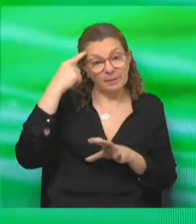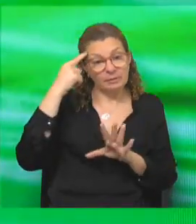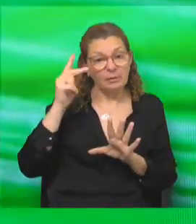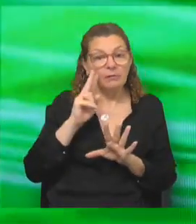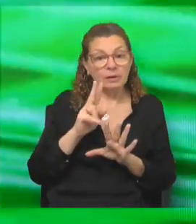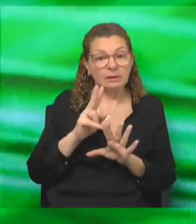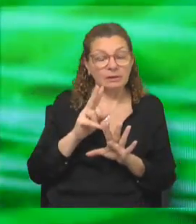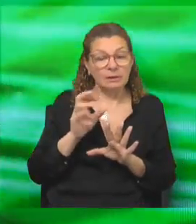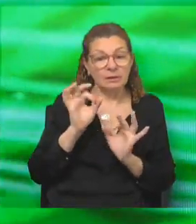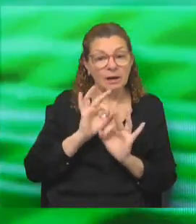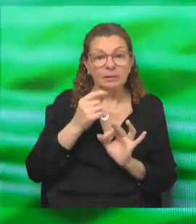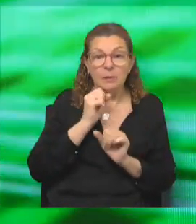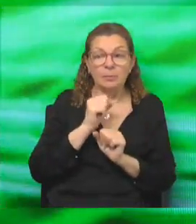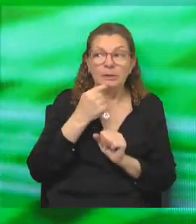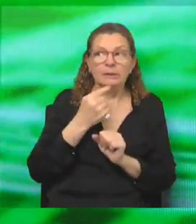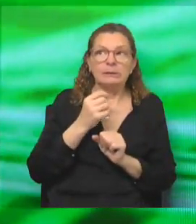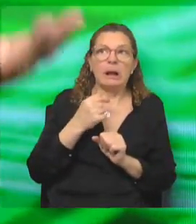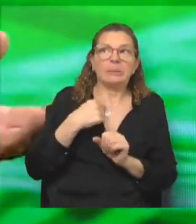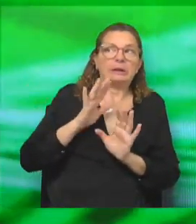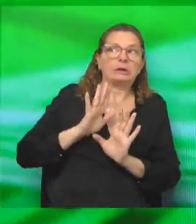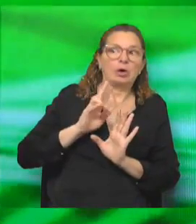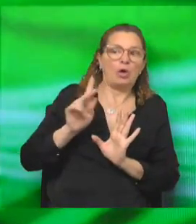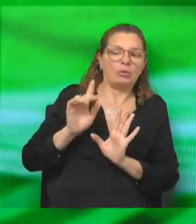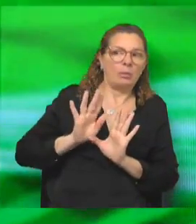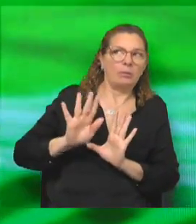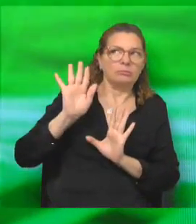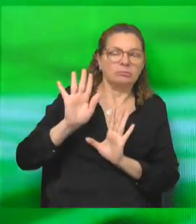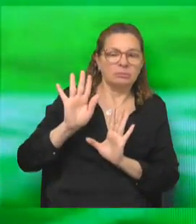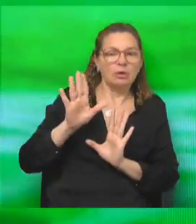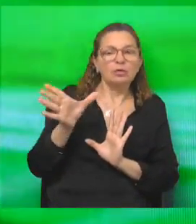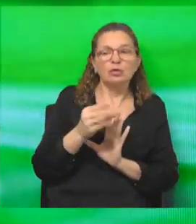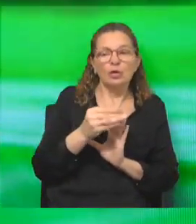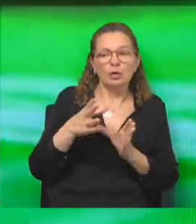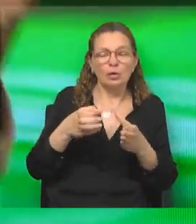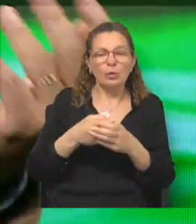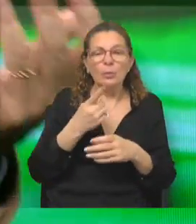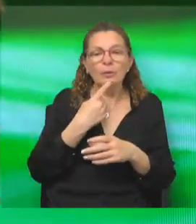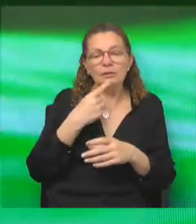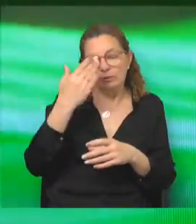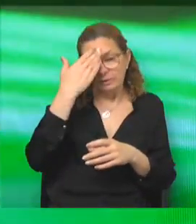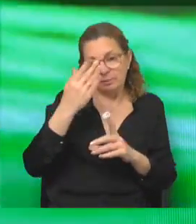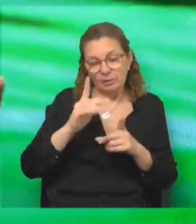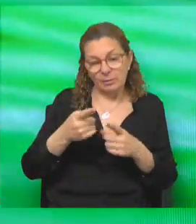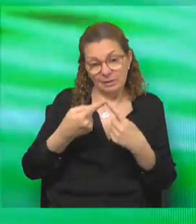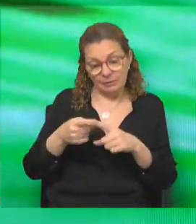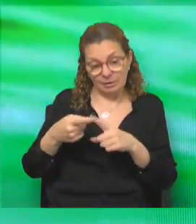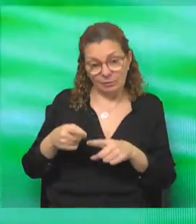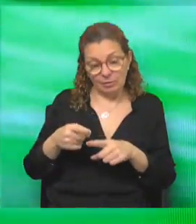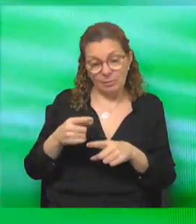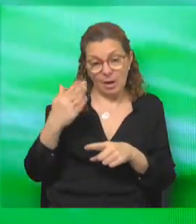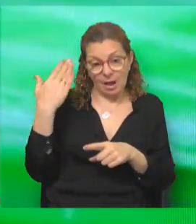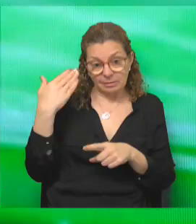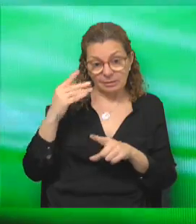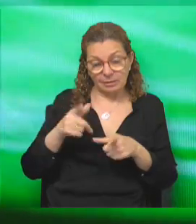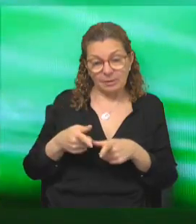nadie puede escupir para arriba nadie es invulnerable todos los partidos bueno frente amplio tuvo unos cuantos casos en el periodo pasado